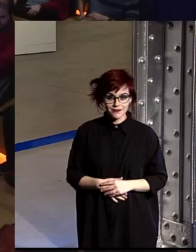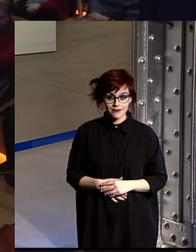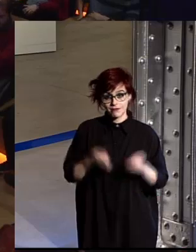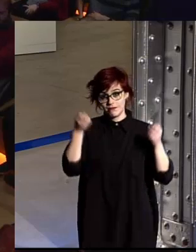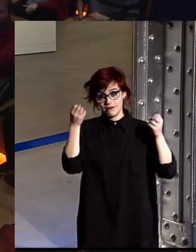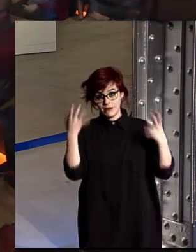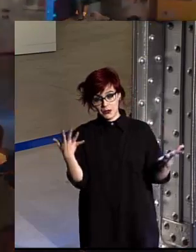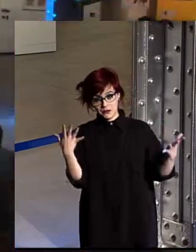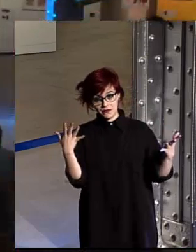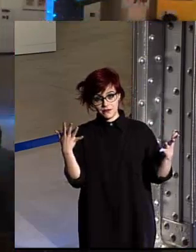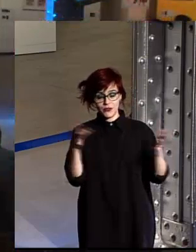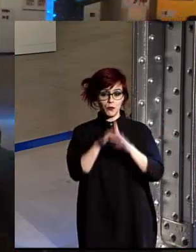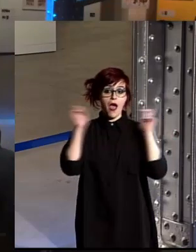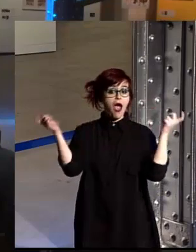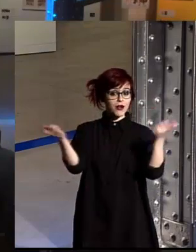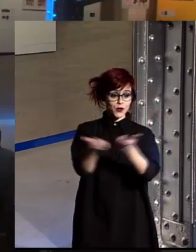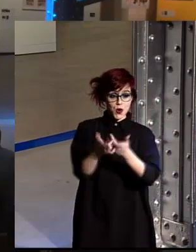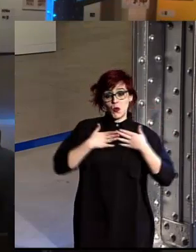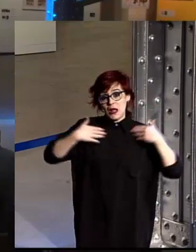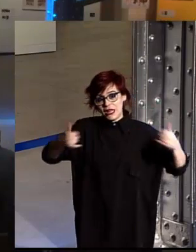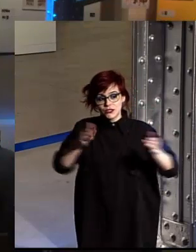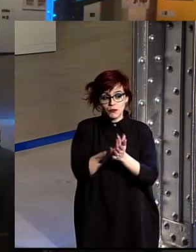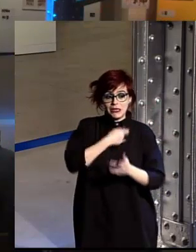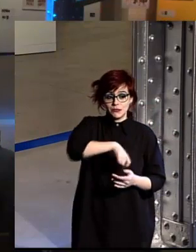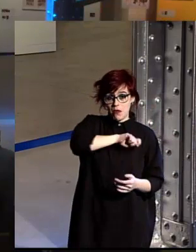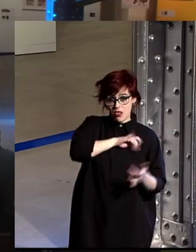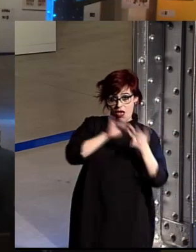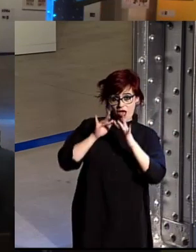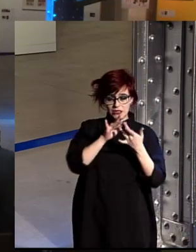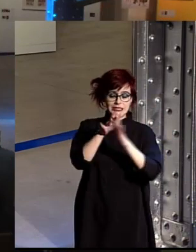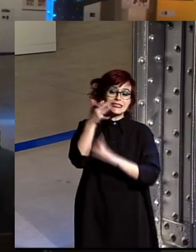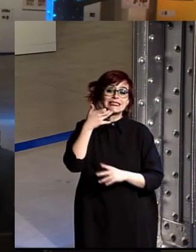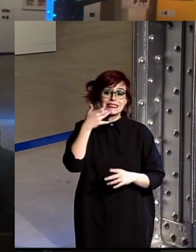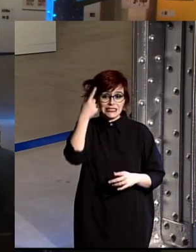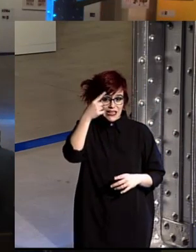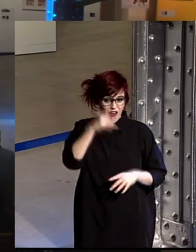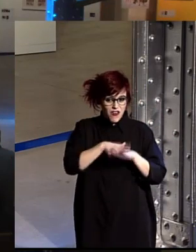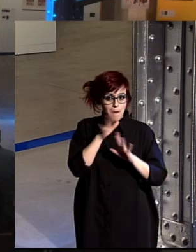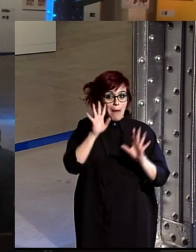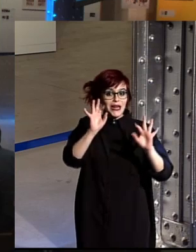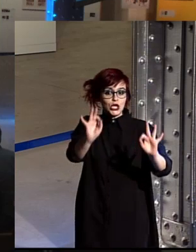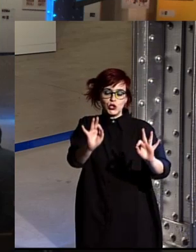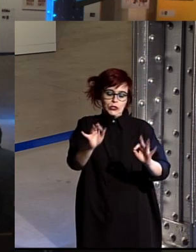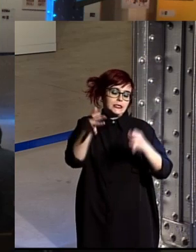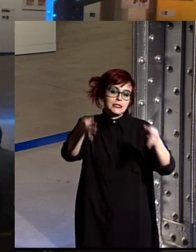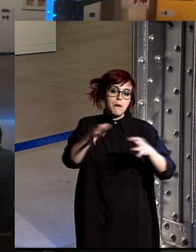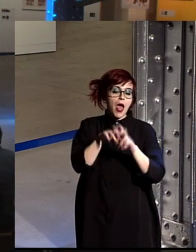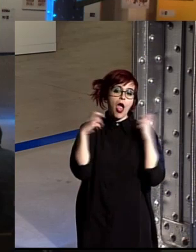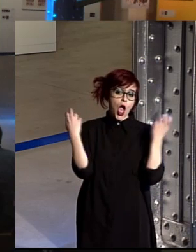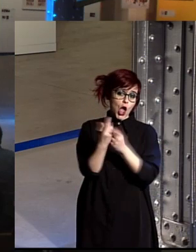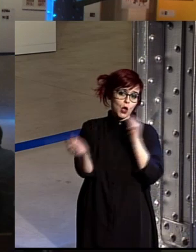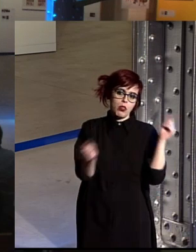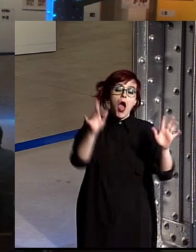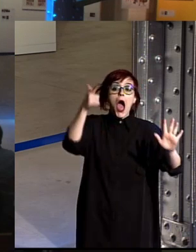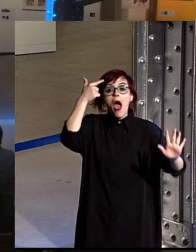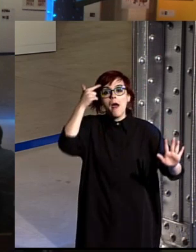Bueno, en cualquier reunión, sobre todo entre españoles, si alguien habla muy mal o de algo muy peligroso, siempre hay uno en la comida, en la reunión, que